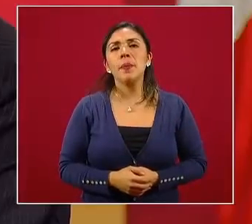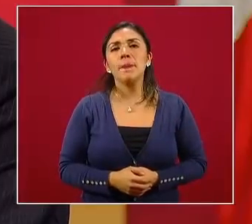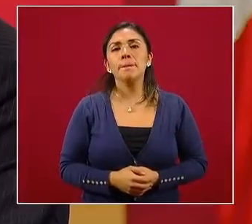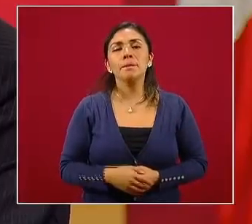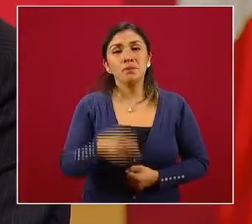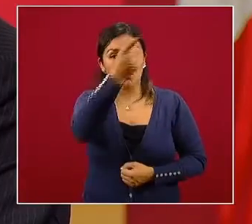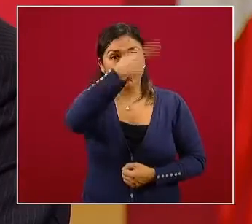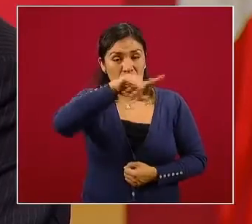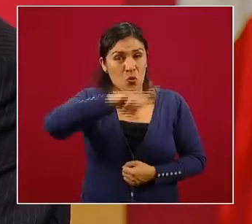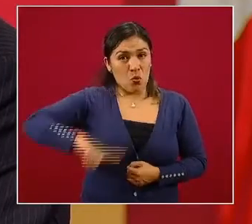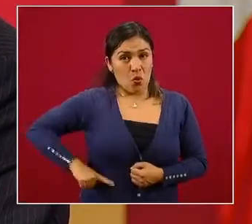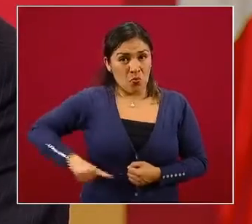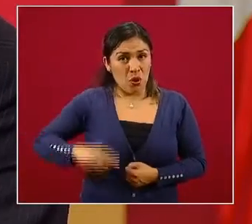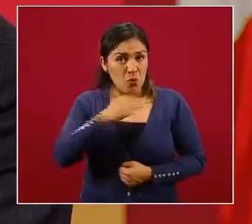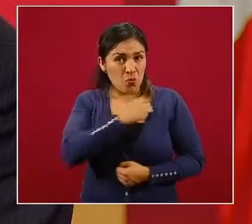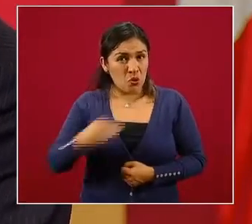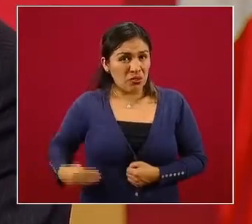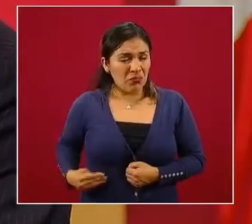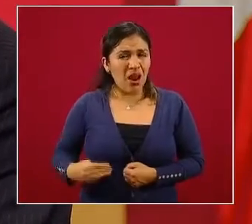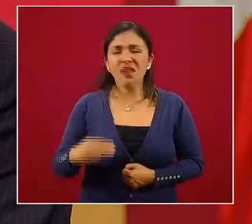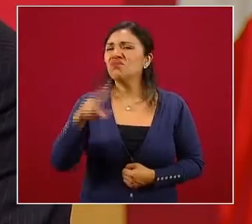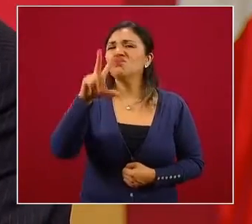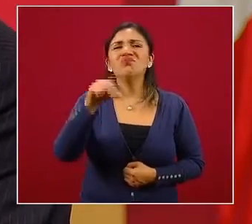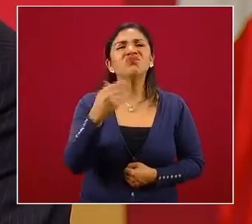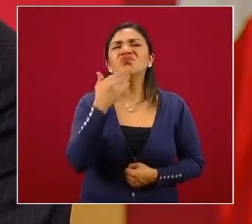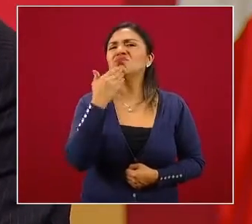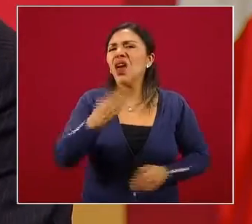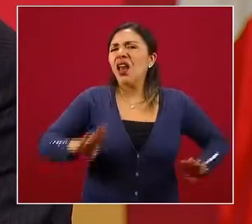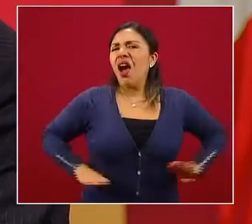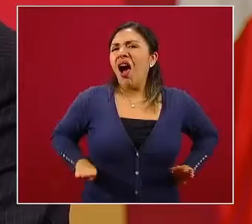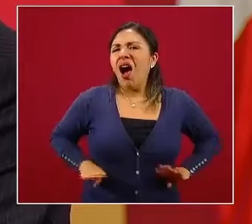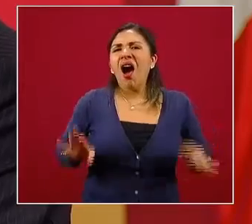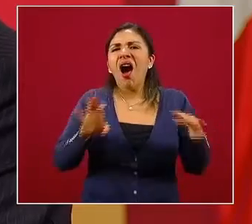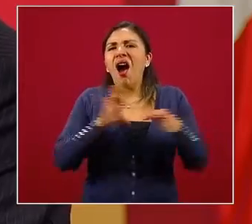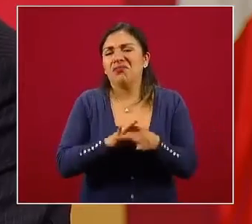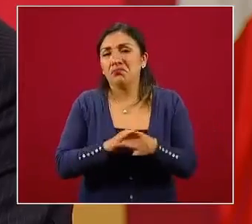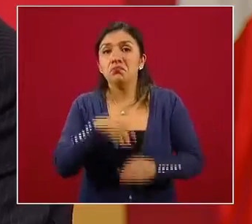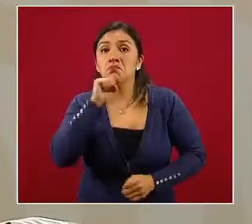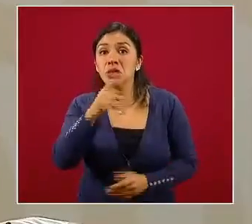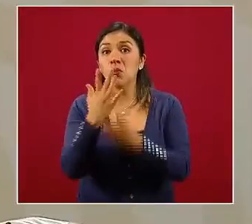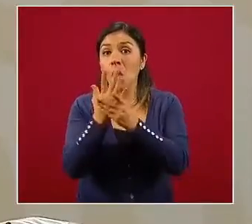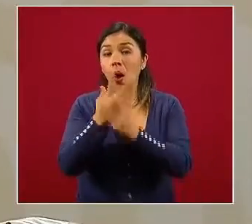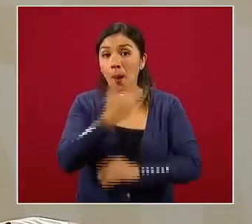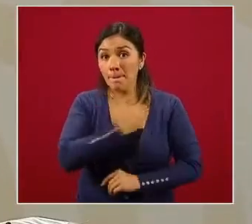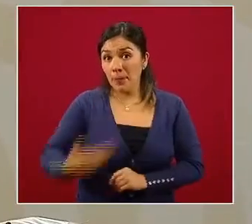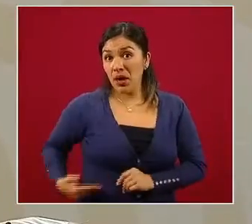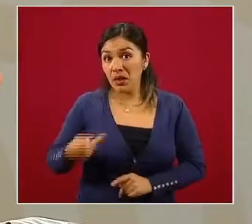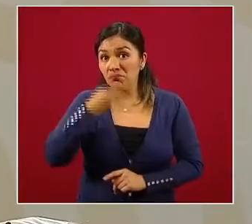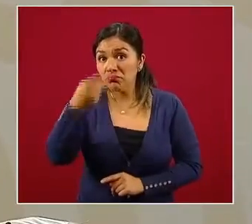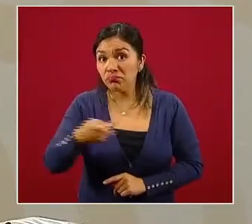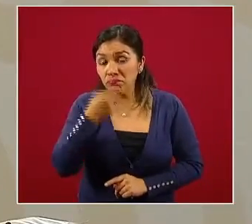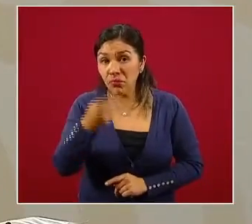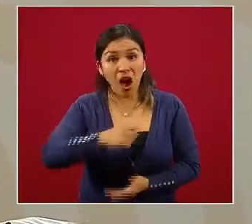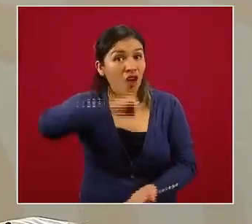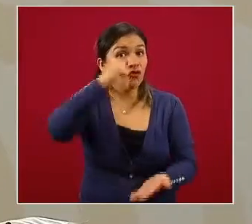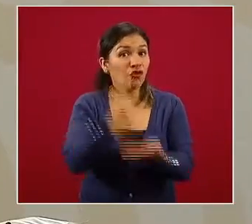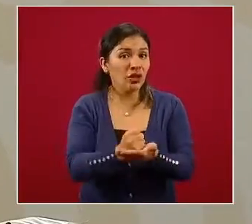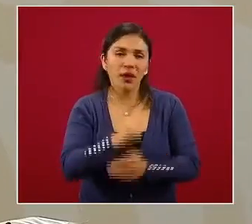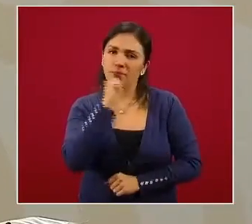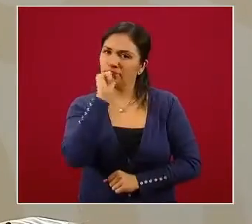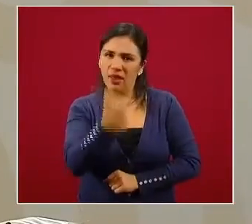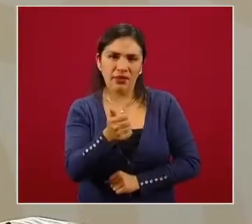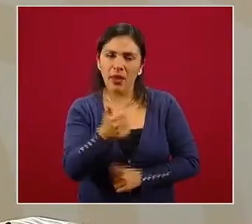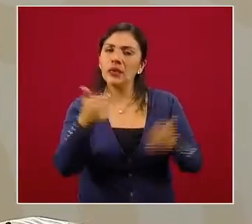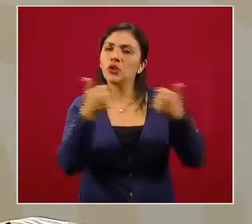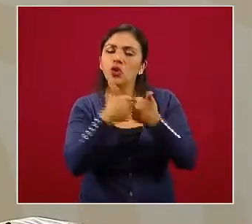propios gobiernos municipales no era favorable. Y como ha dicho el presidente una y otra vez, nada por la fuerza, todo